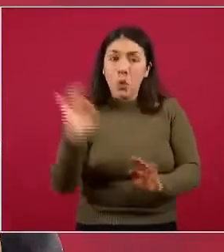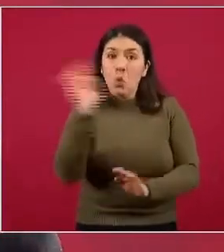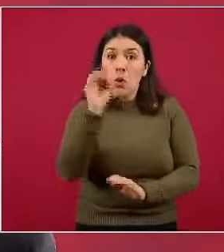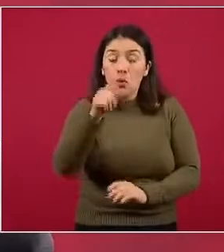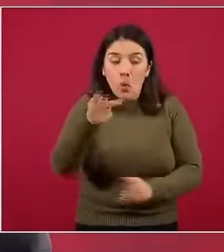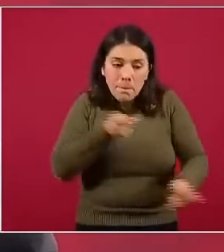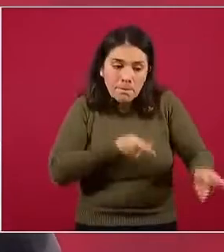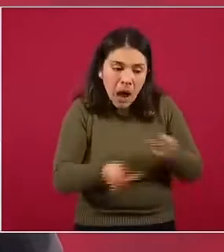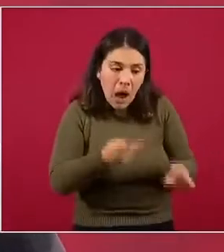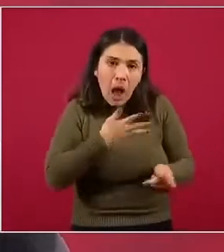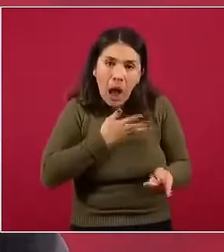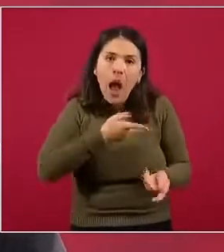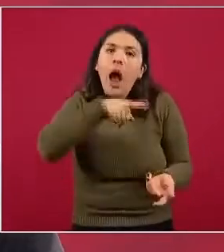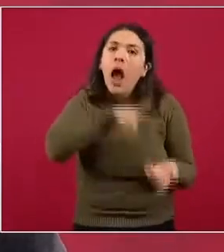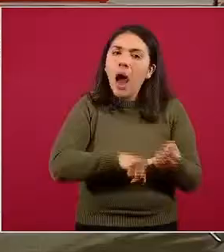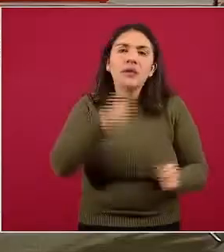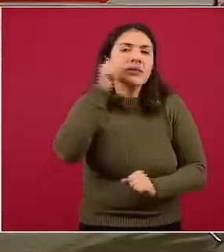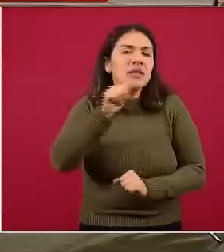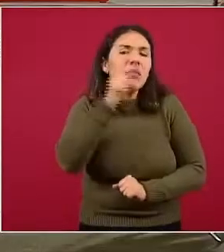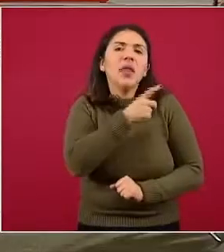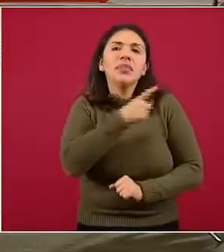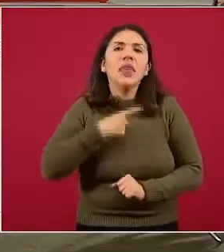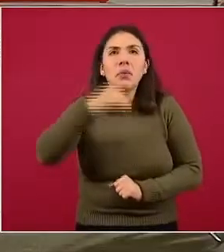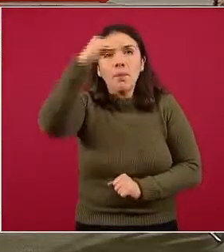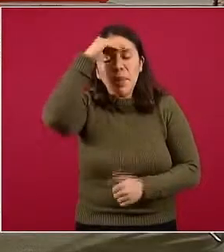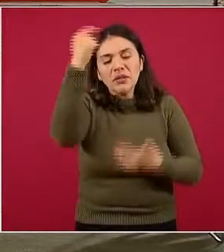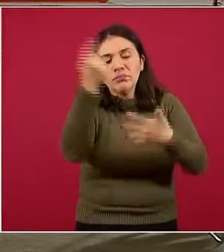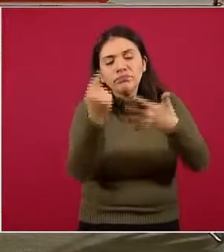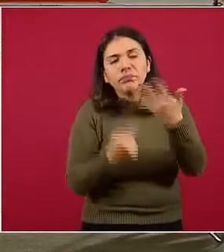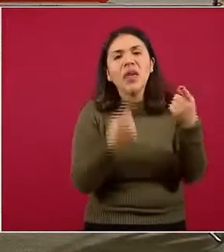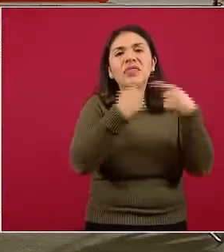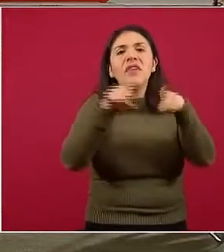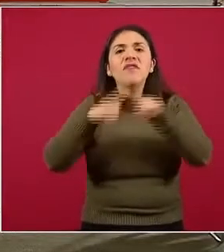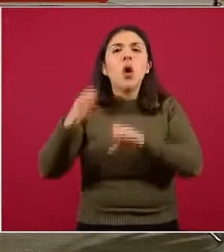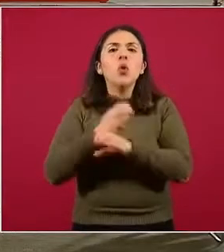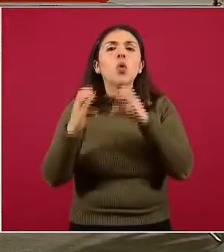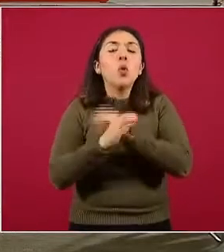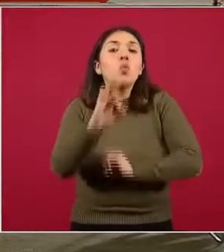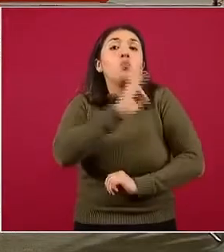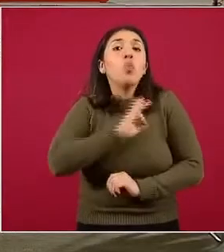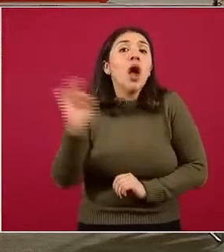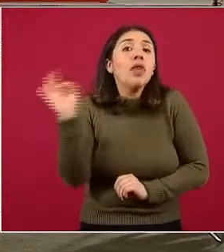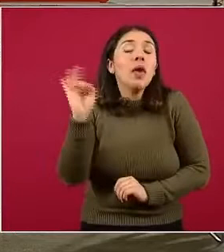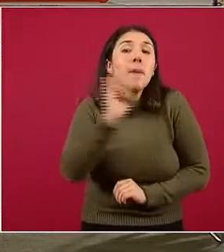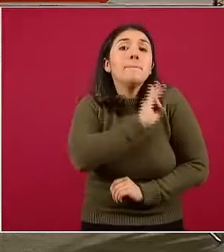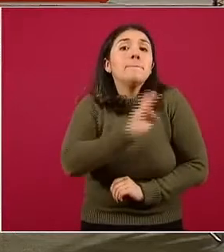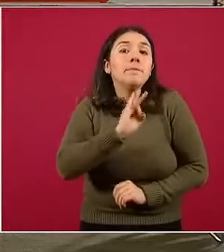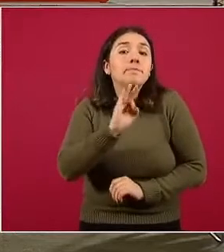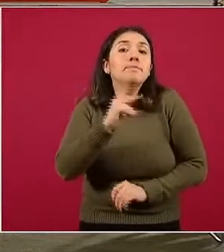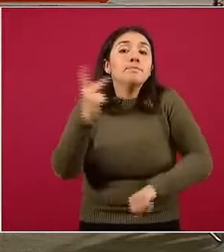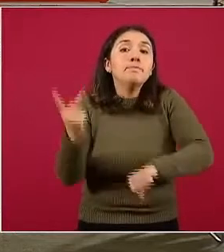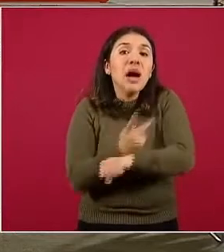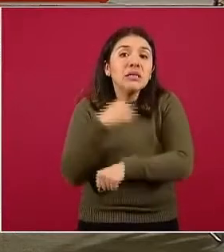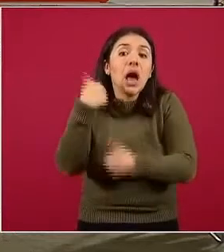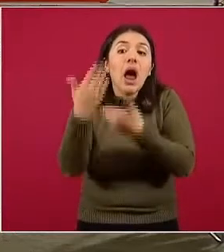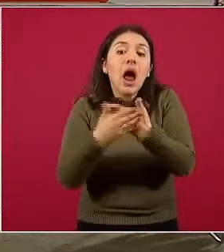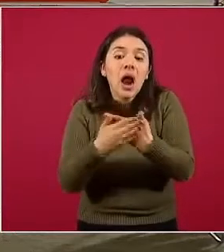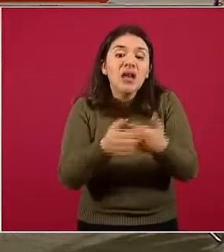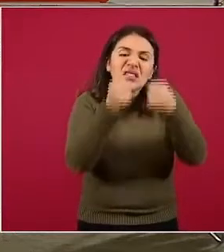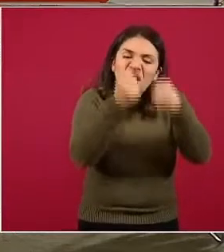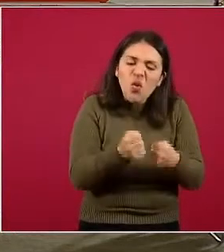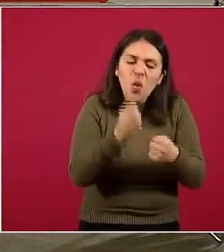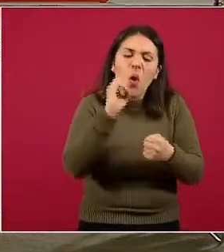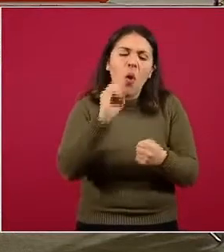un plan, el plan incluye distintas realidades de lo que se podría presentar más probablemente, menos probablemente, y